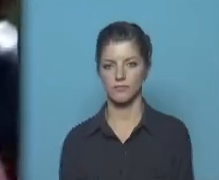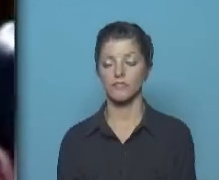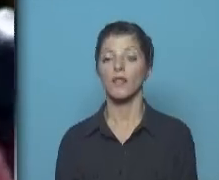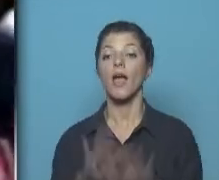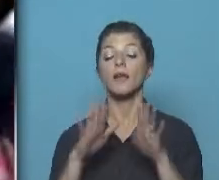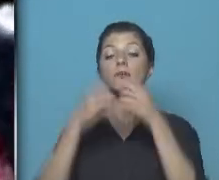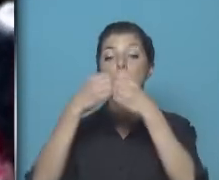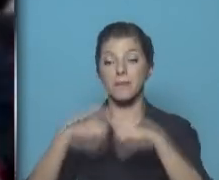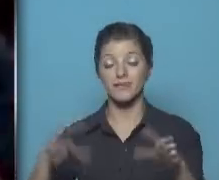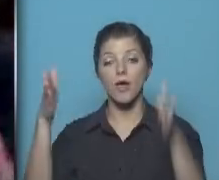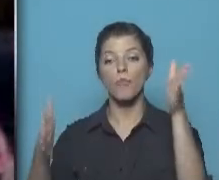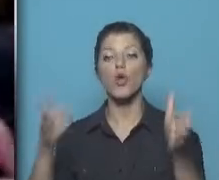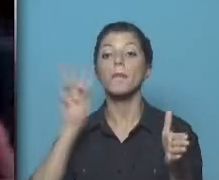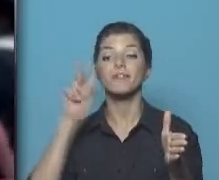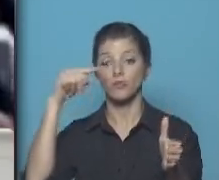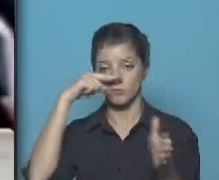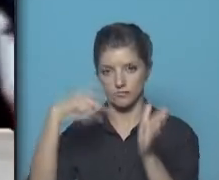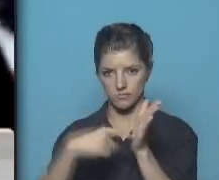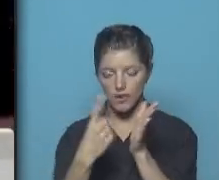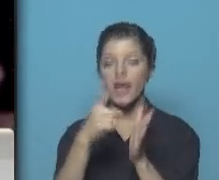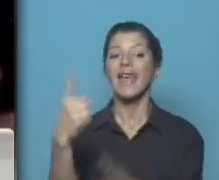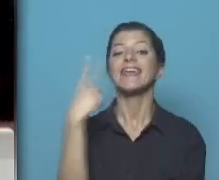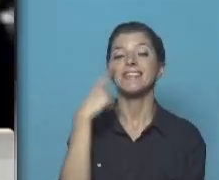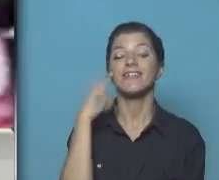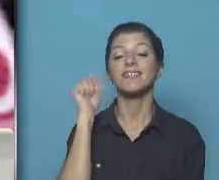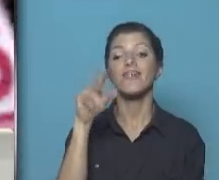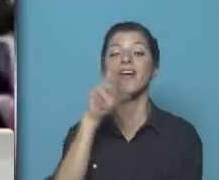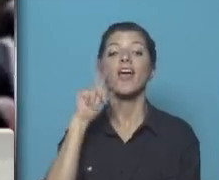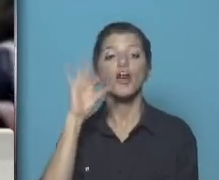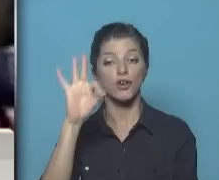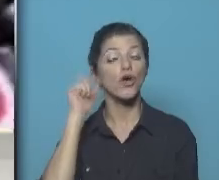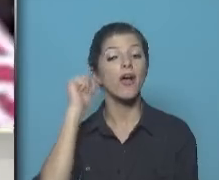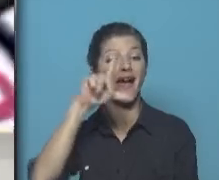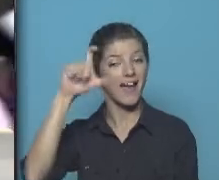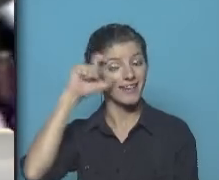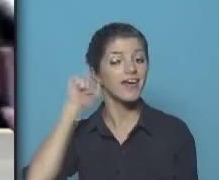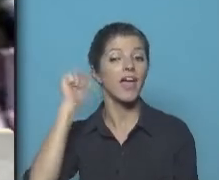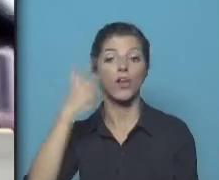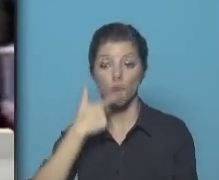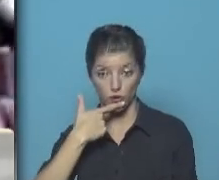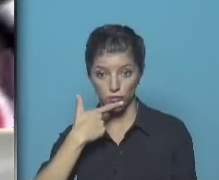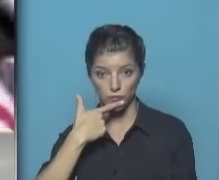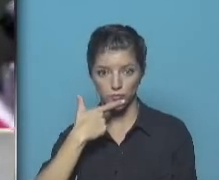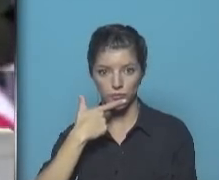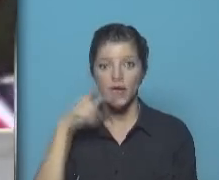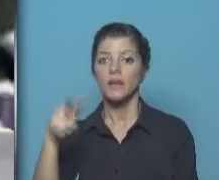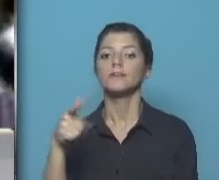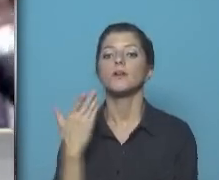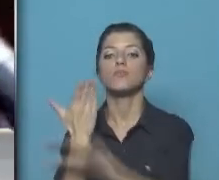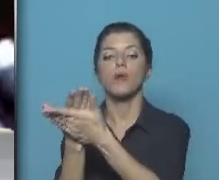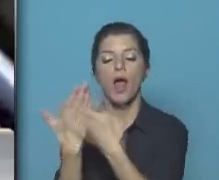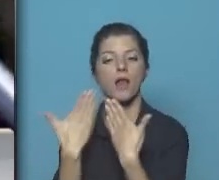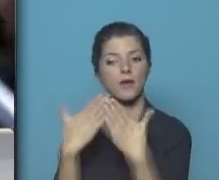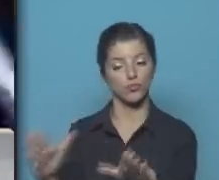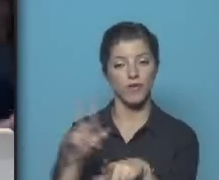Así comenzamos este nuevo bloque de Visión 7 Central. El intendente de Río Gallegos, en la provincia de Santa Cruz, Raúl Cantín, presentó su renuncia en